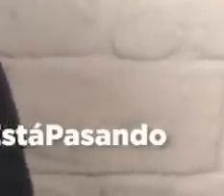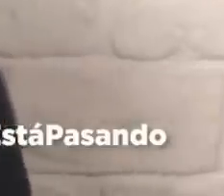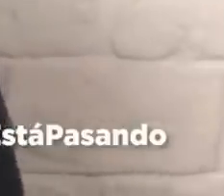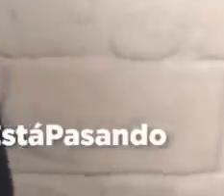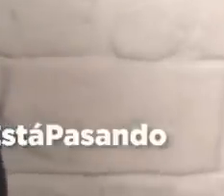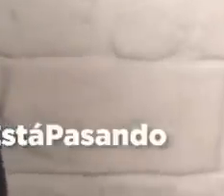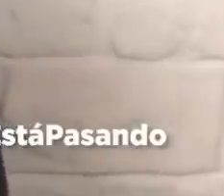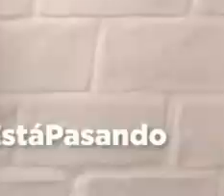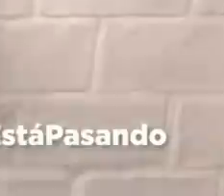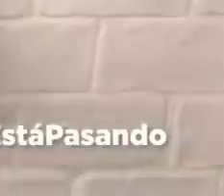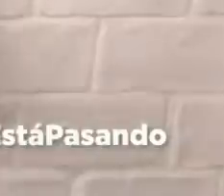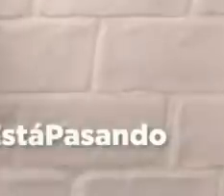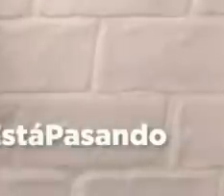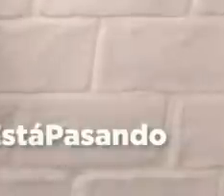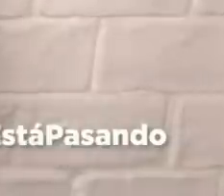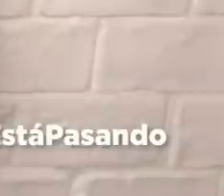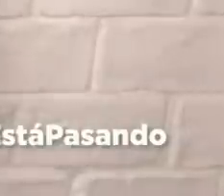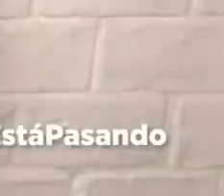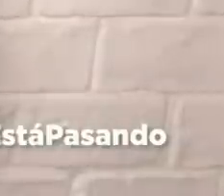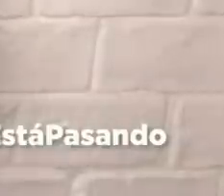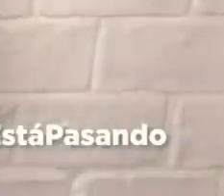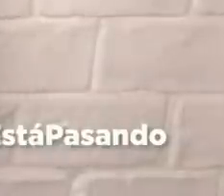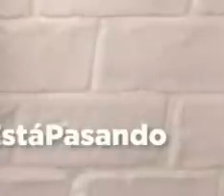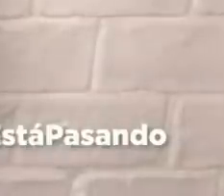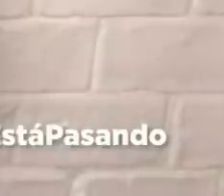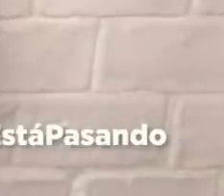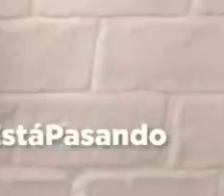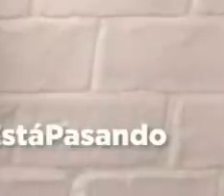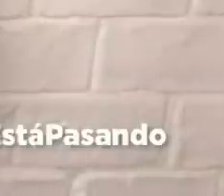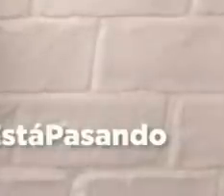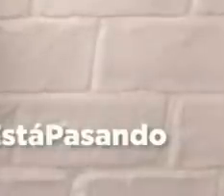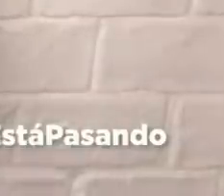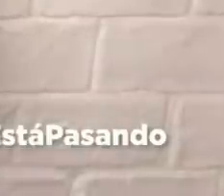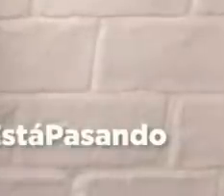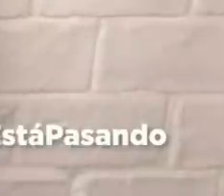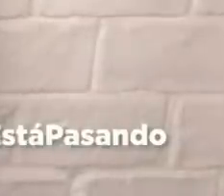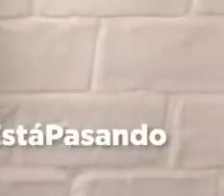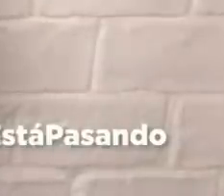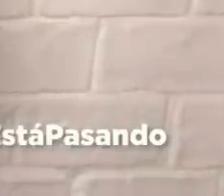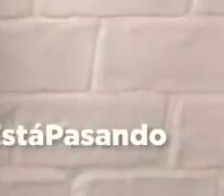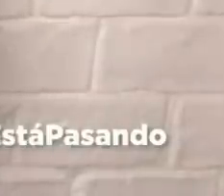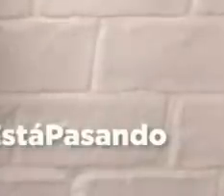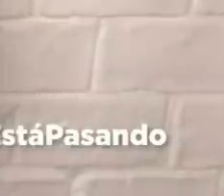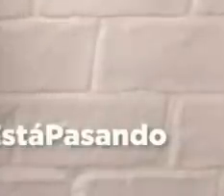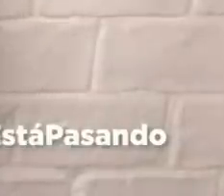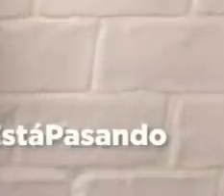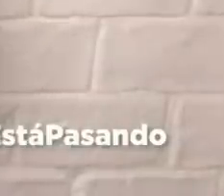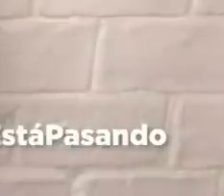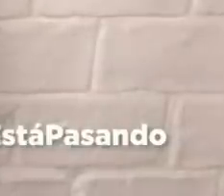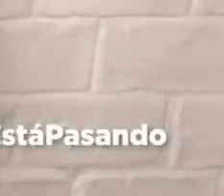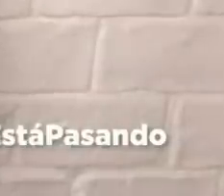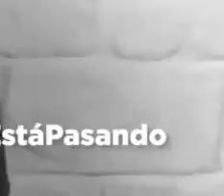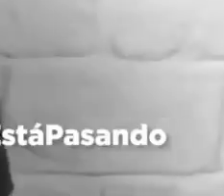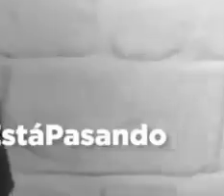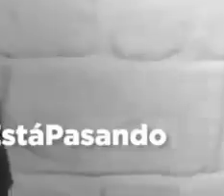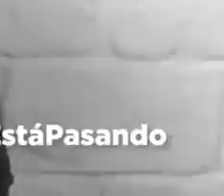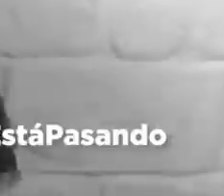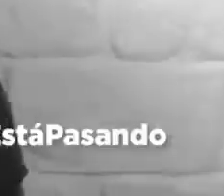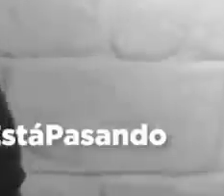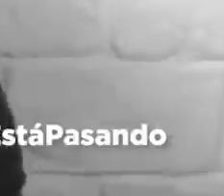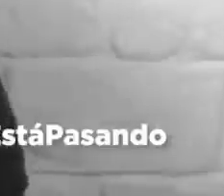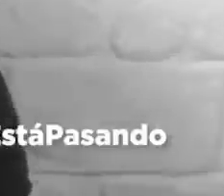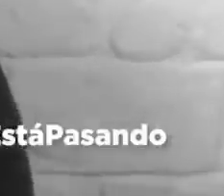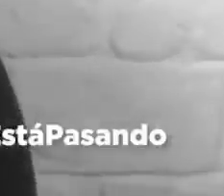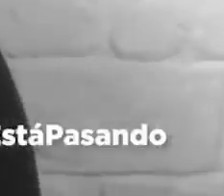COVID trabajando. A su vez, una auditoría online demostró que varias de las principales figuras políticas de nuestro país, tanto